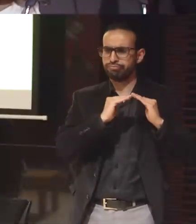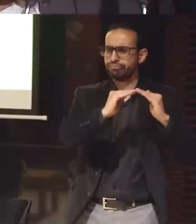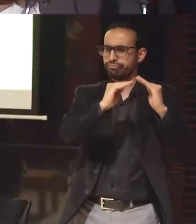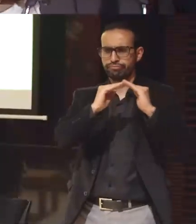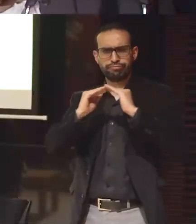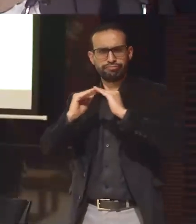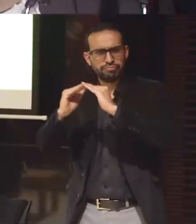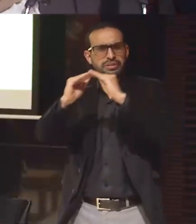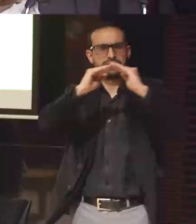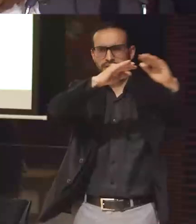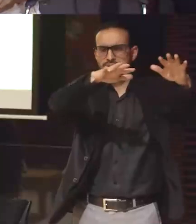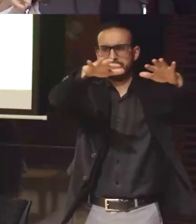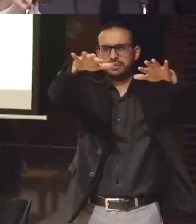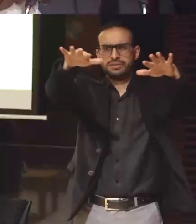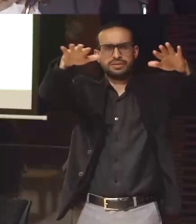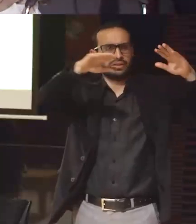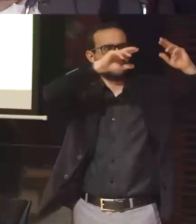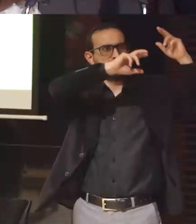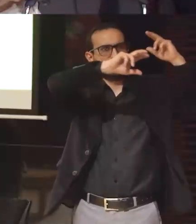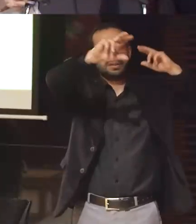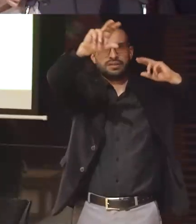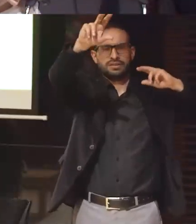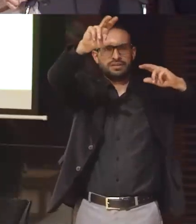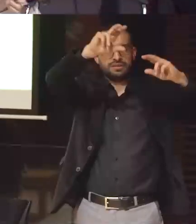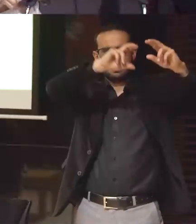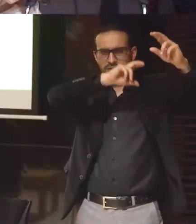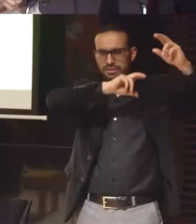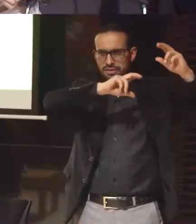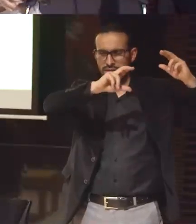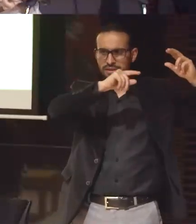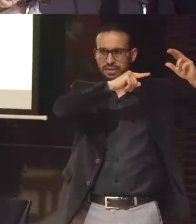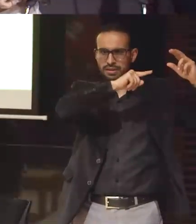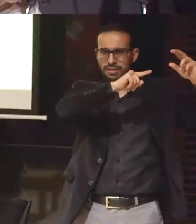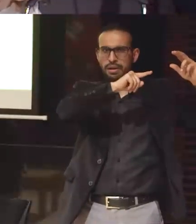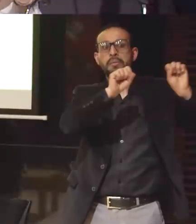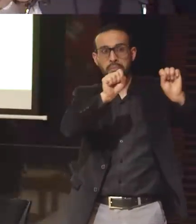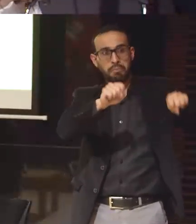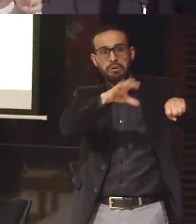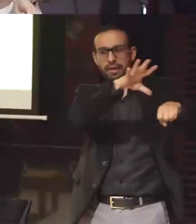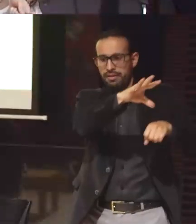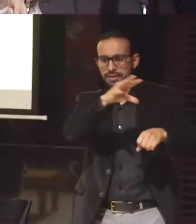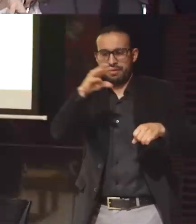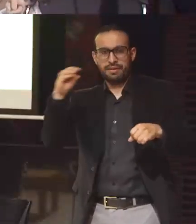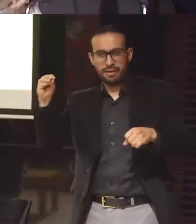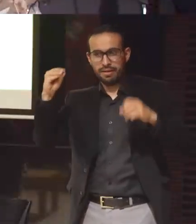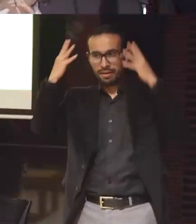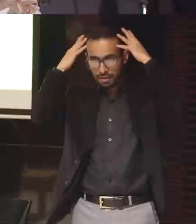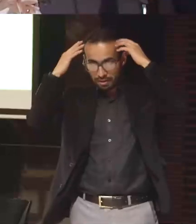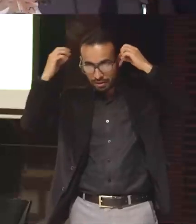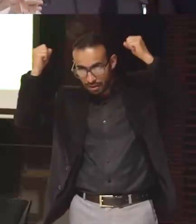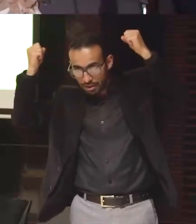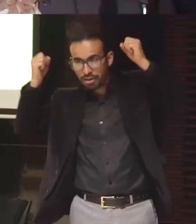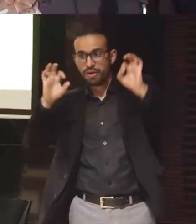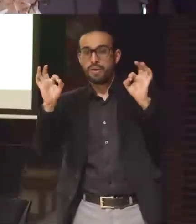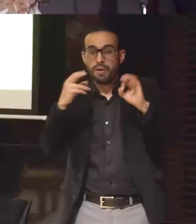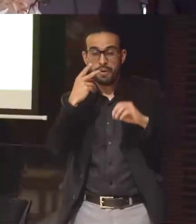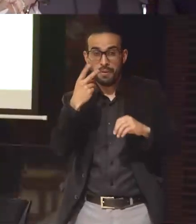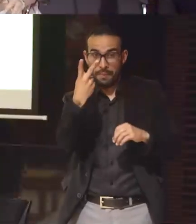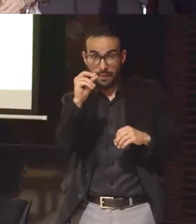valor, por ejemplo, si yo copio y pego y lo pongo en el cable de San Cristóbal que estamos haciendo el 20 de julio, no va a funcionar. Porque el 20 de julio es